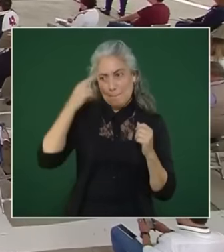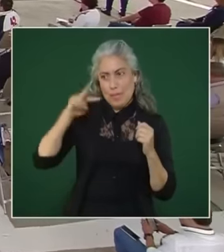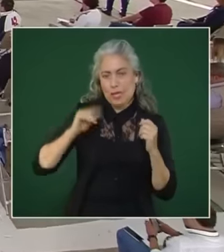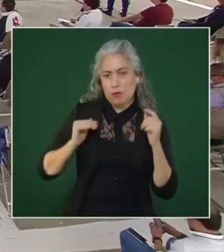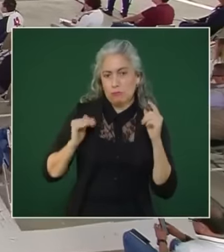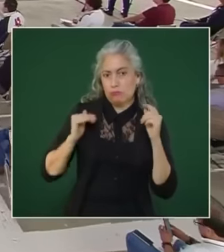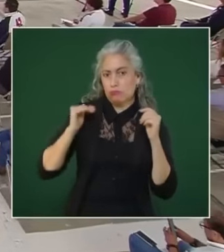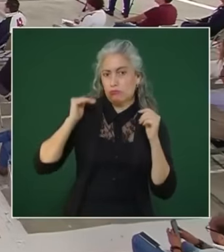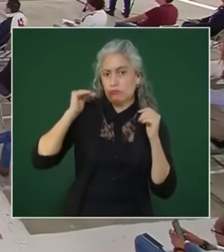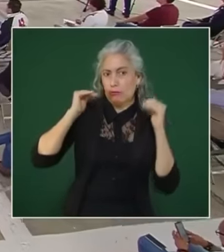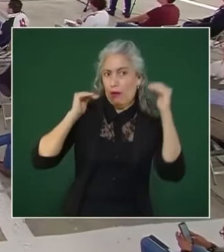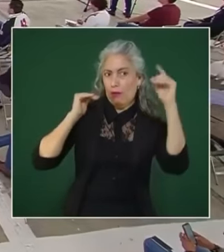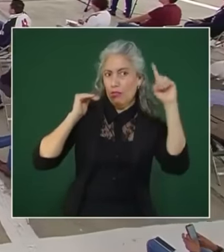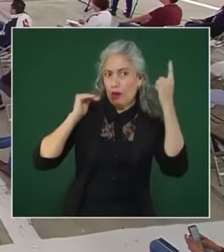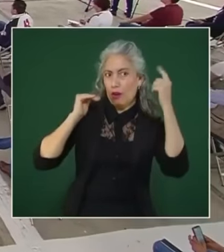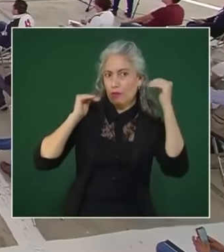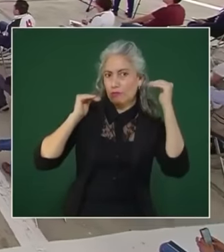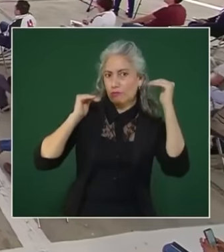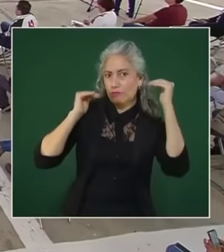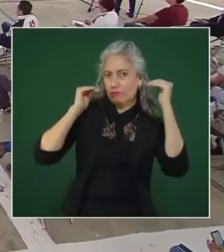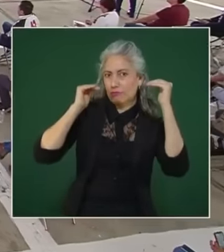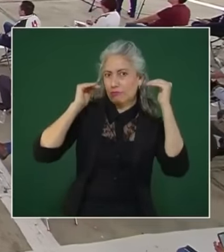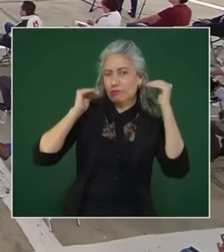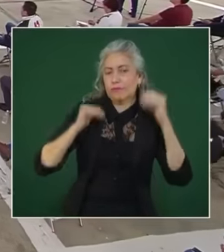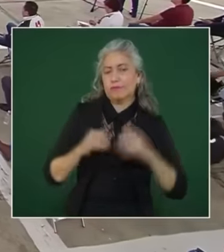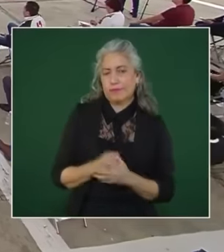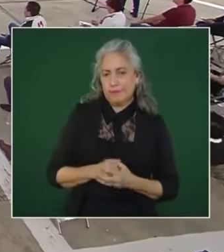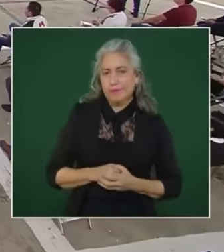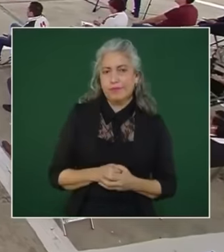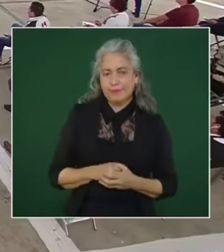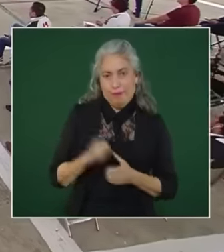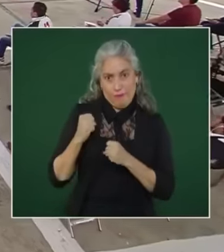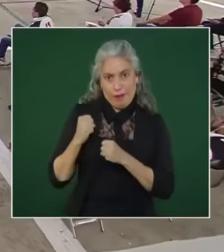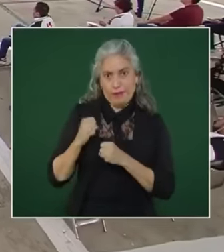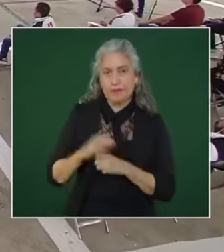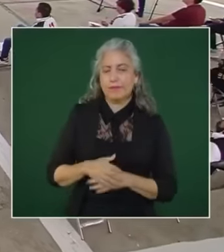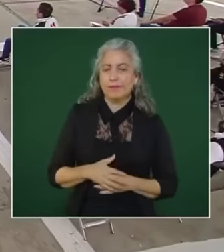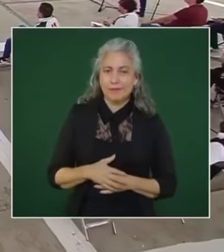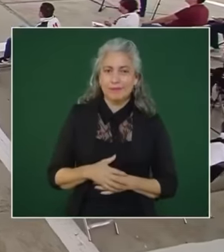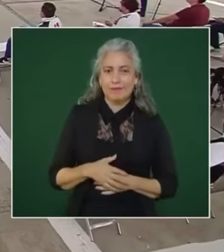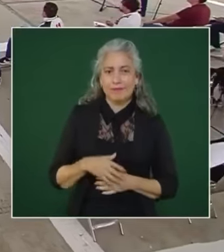es que hoy en la mañana dio a conocer.